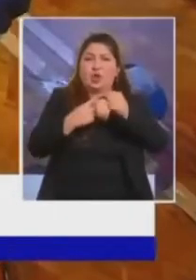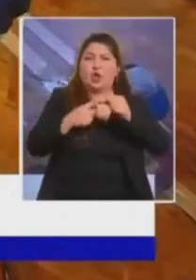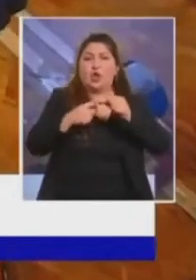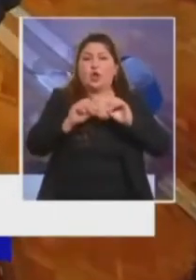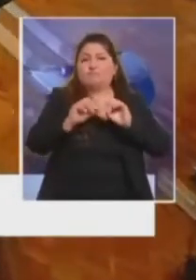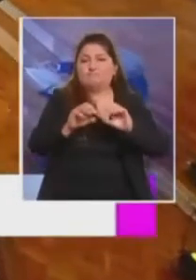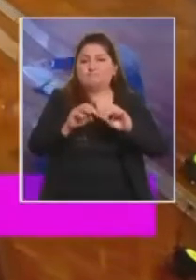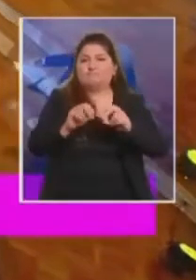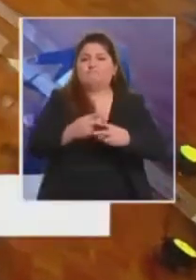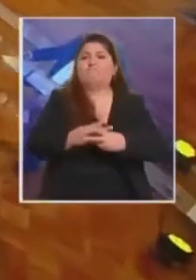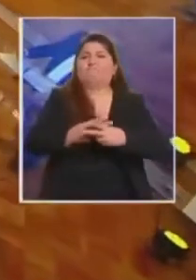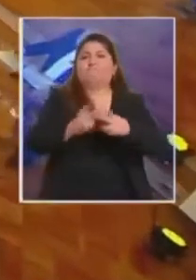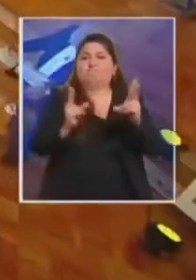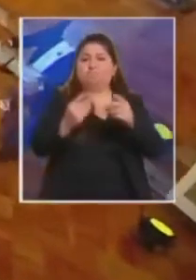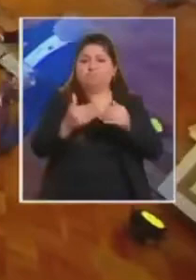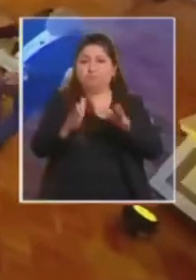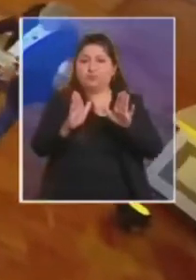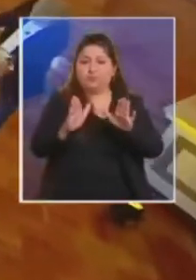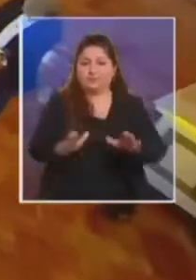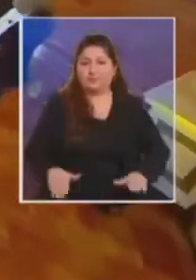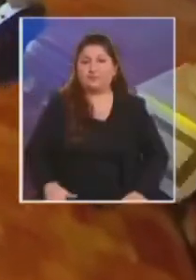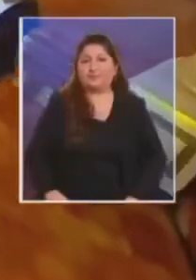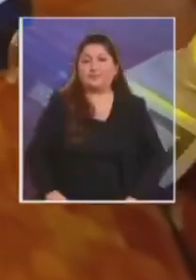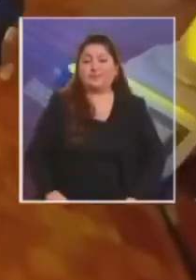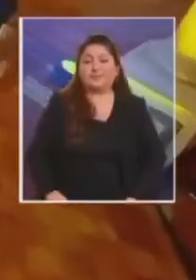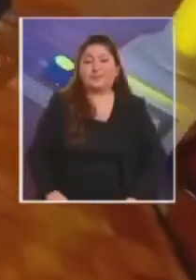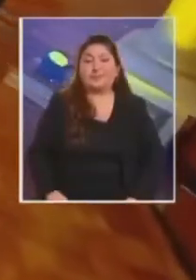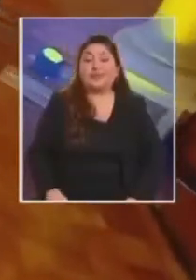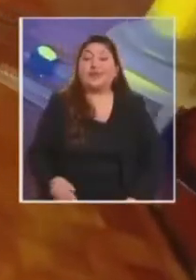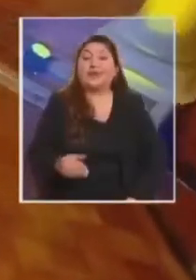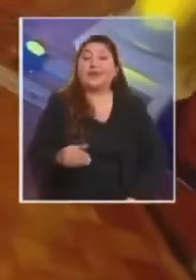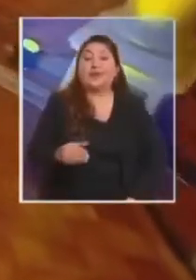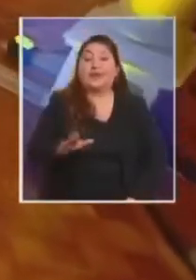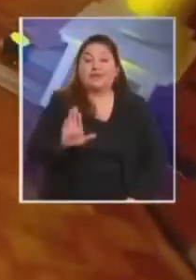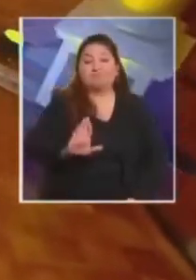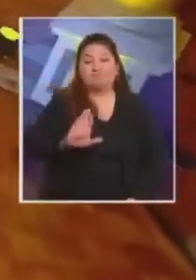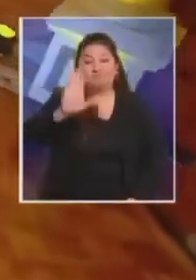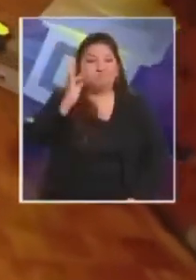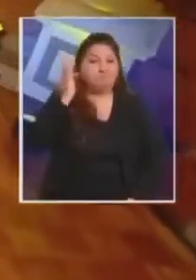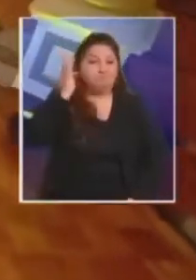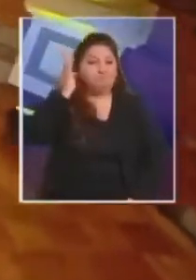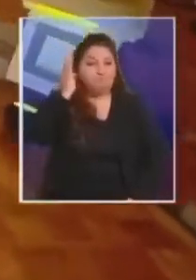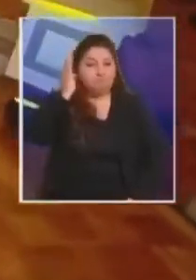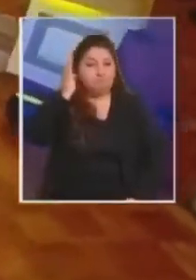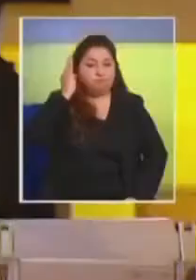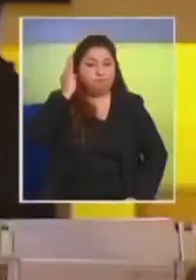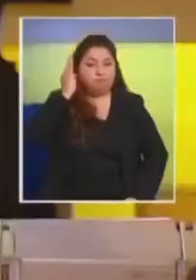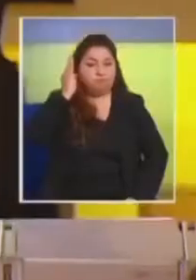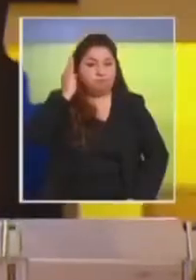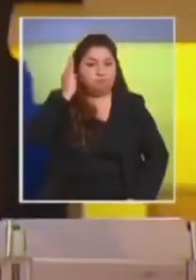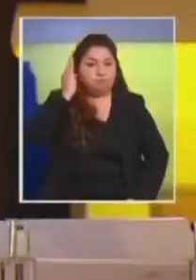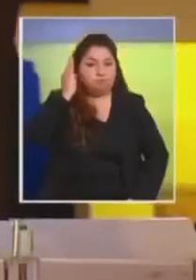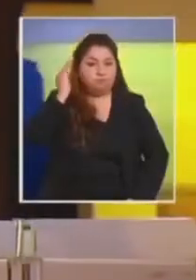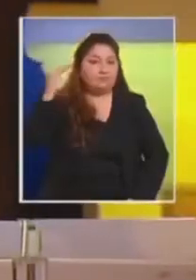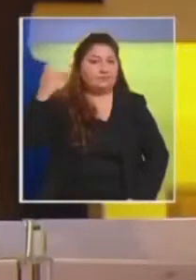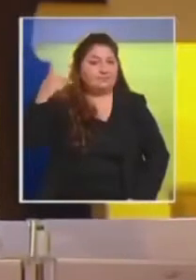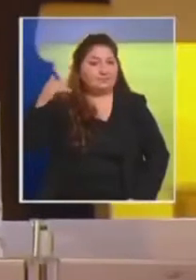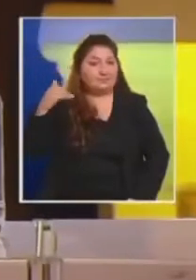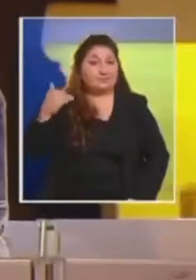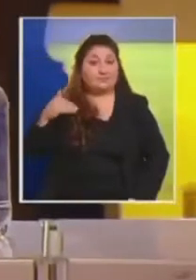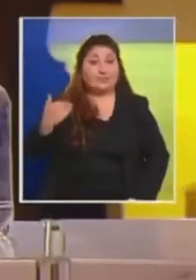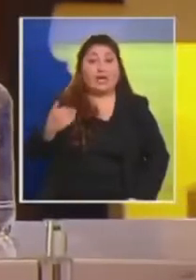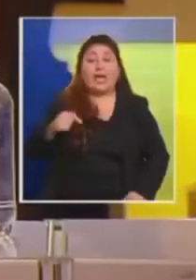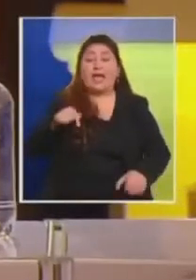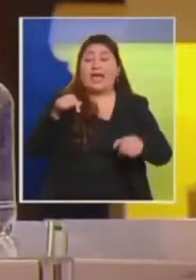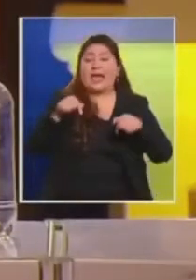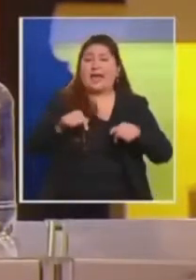Señora Yasna Proboste, en el último tiempo la situación de los derechos humanos en Chile ha estado en el primer lugar de la agenda.